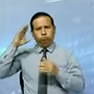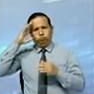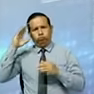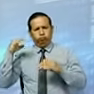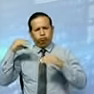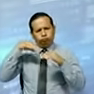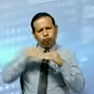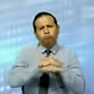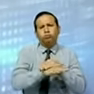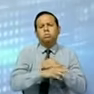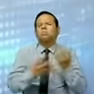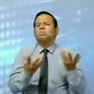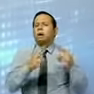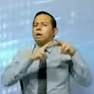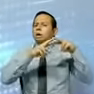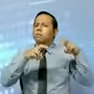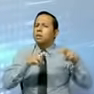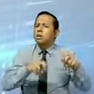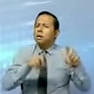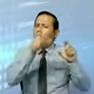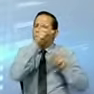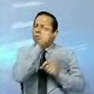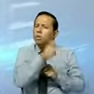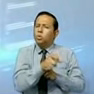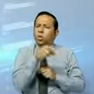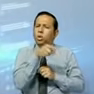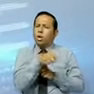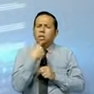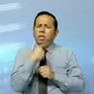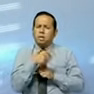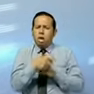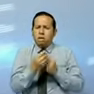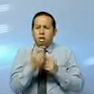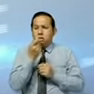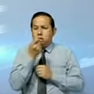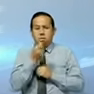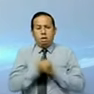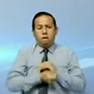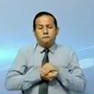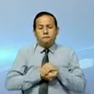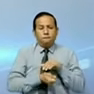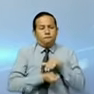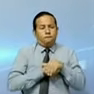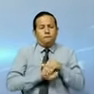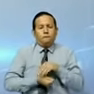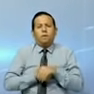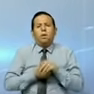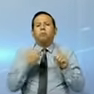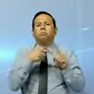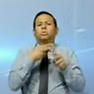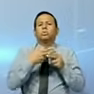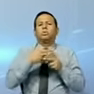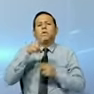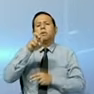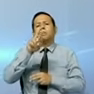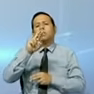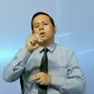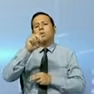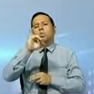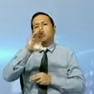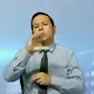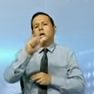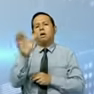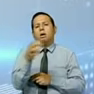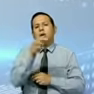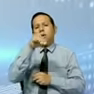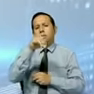una investigación por un presunto tráfico de influencias en el que estaría involucrada Verónica M., una funcionaria de la institución.